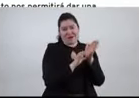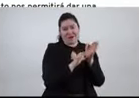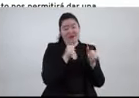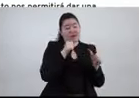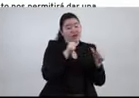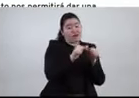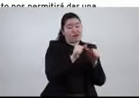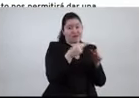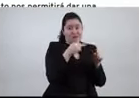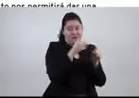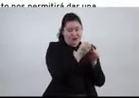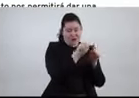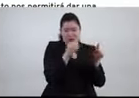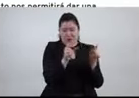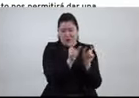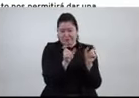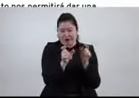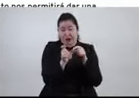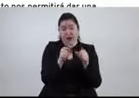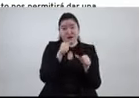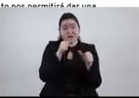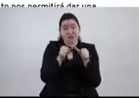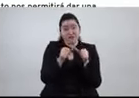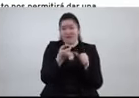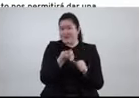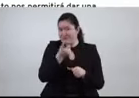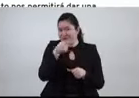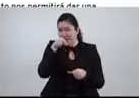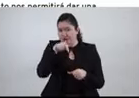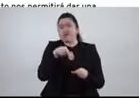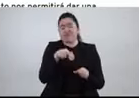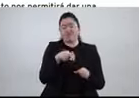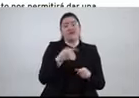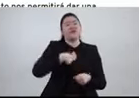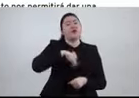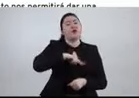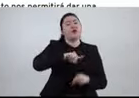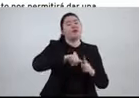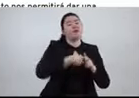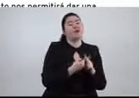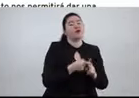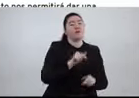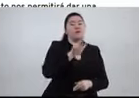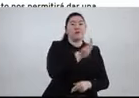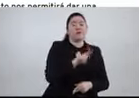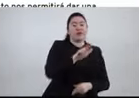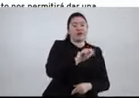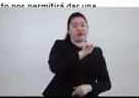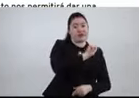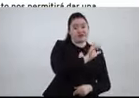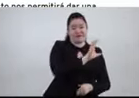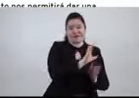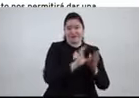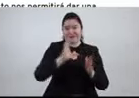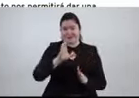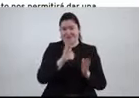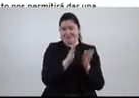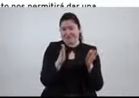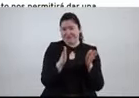primera letra del primer apellido. En este sentido, vamos a empezar el día martes con la letra A a la C y de esa manera, como ven